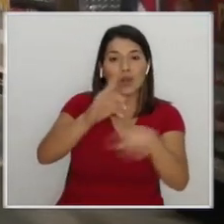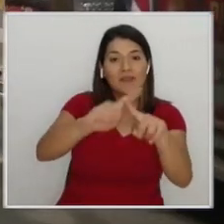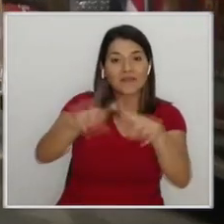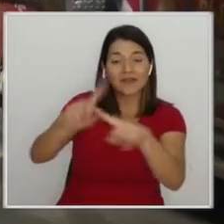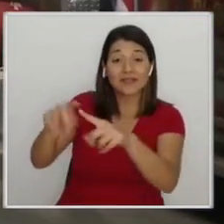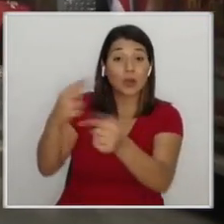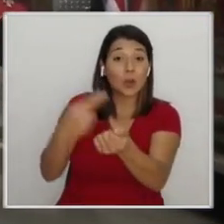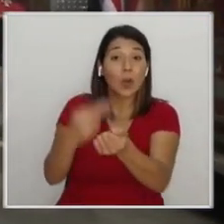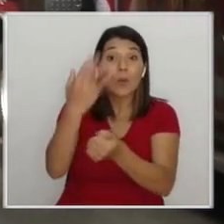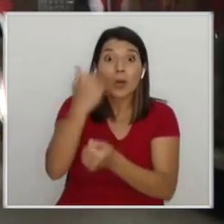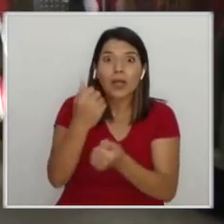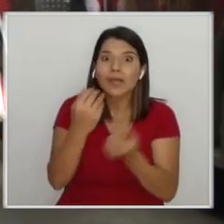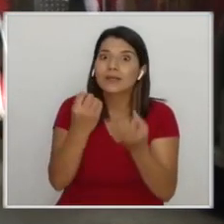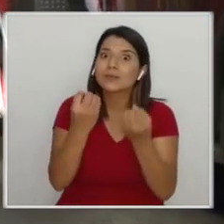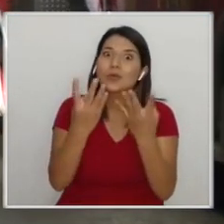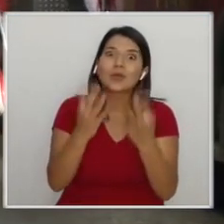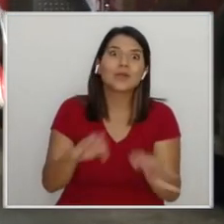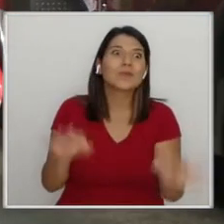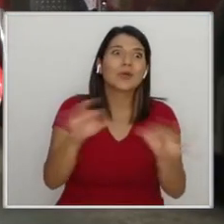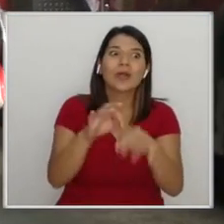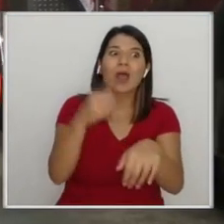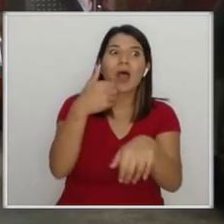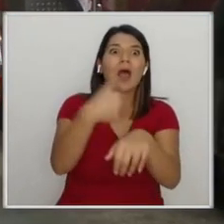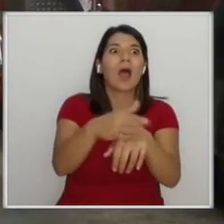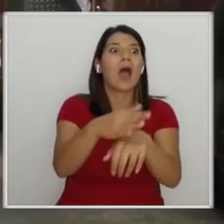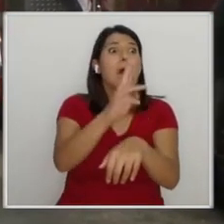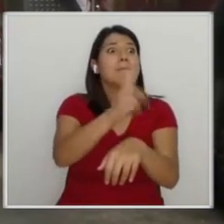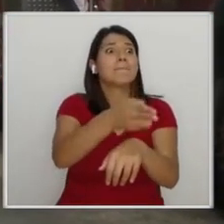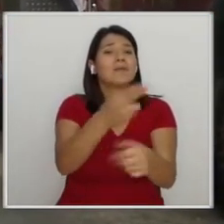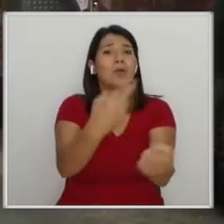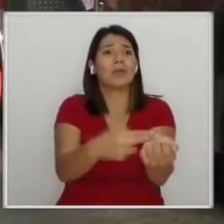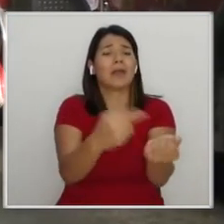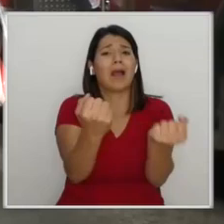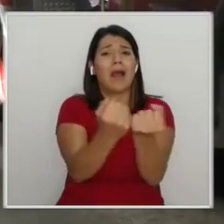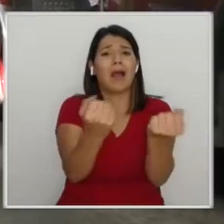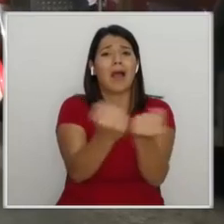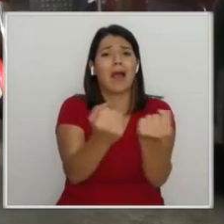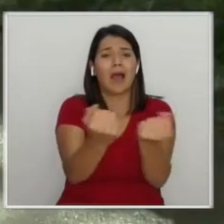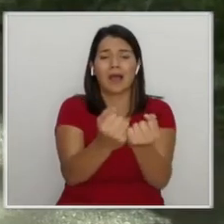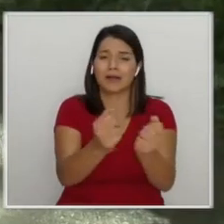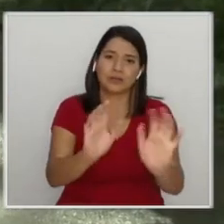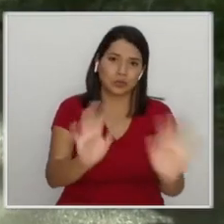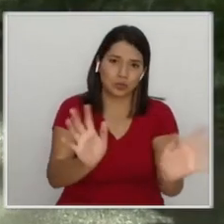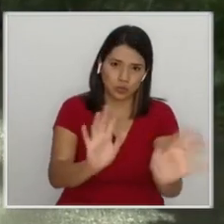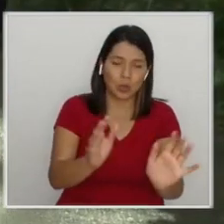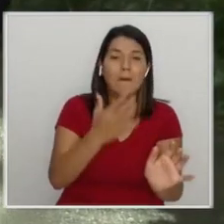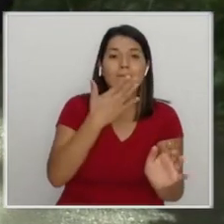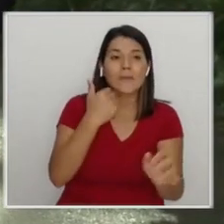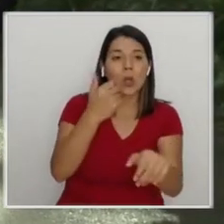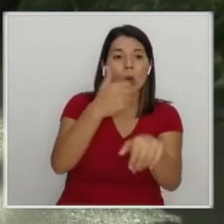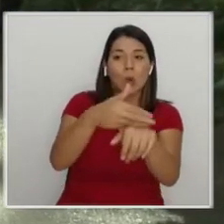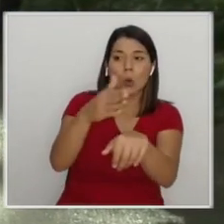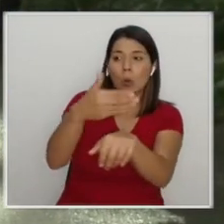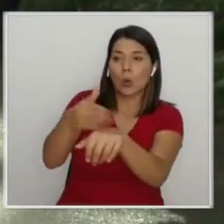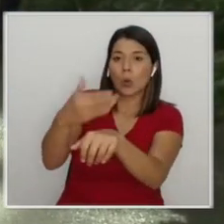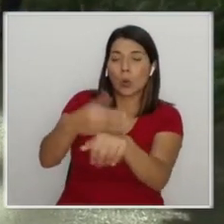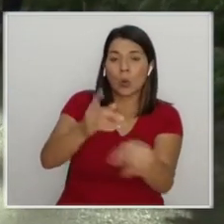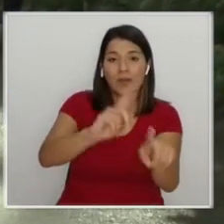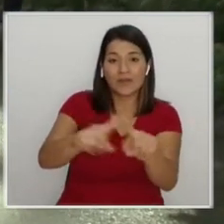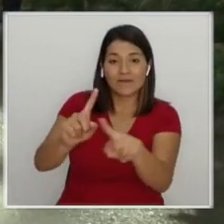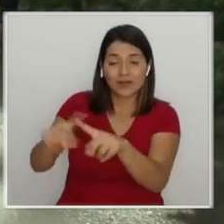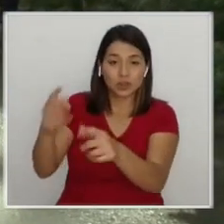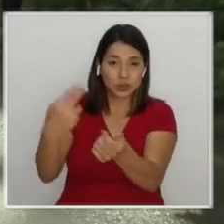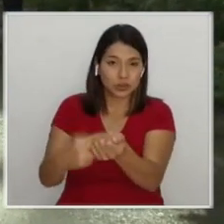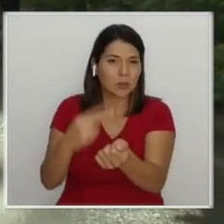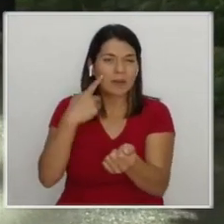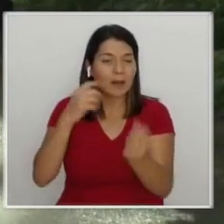saturar la atención diaria, rutinaria que tiene cada hospital y poder dar la mejor atención